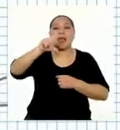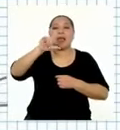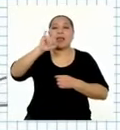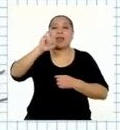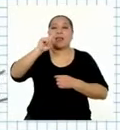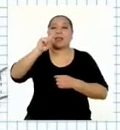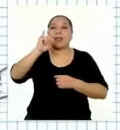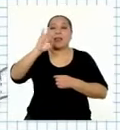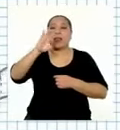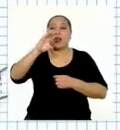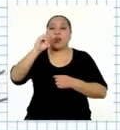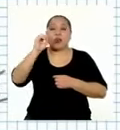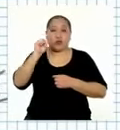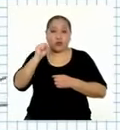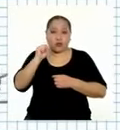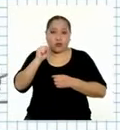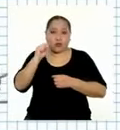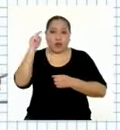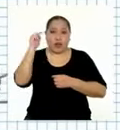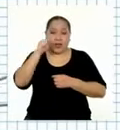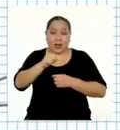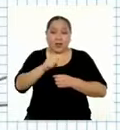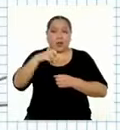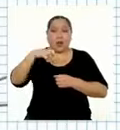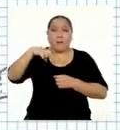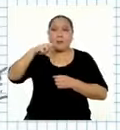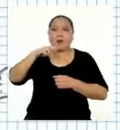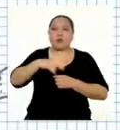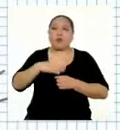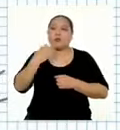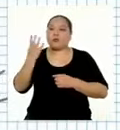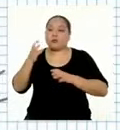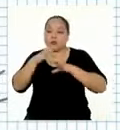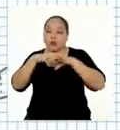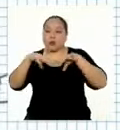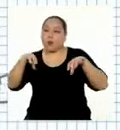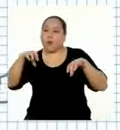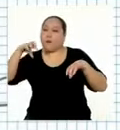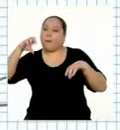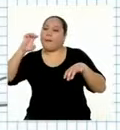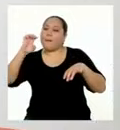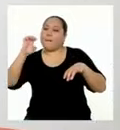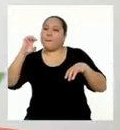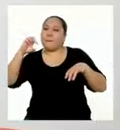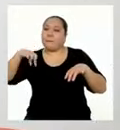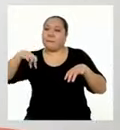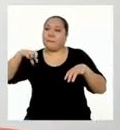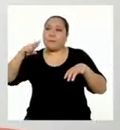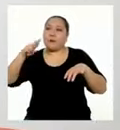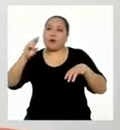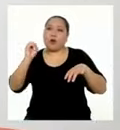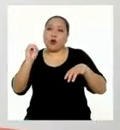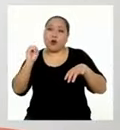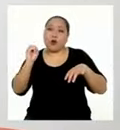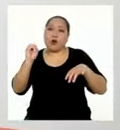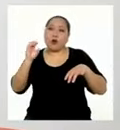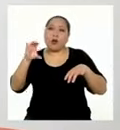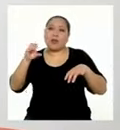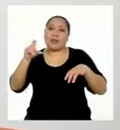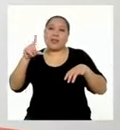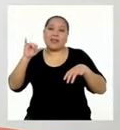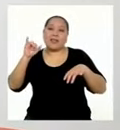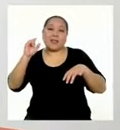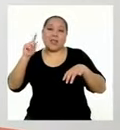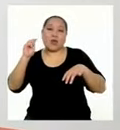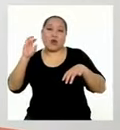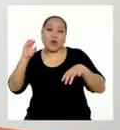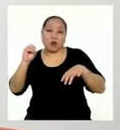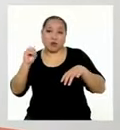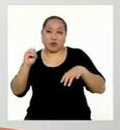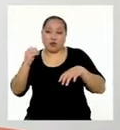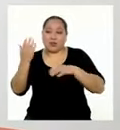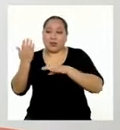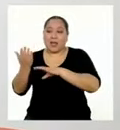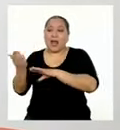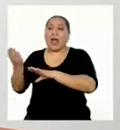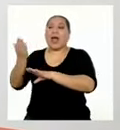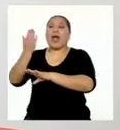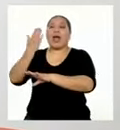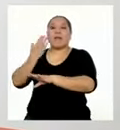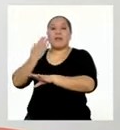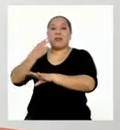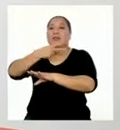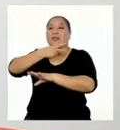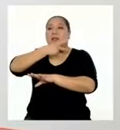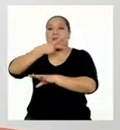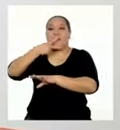acompañan a los verbos pueden ser proclíticos o enclíticos. Los proclíticos se anteponen